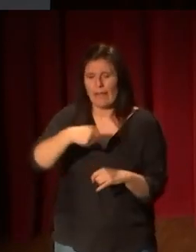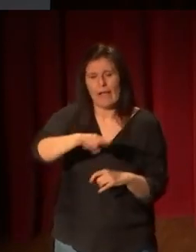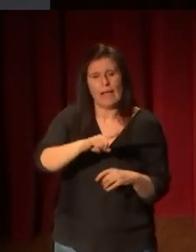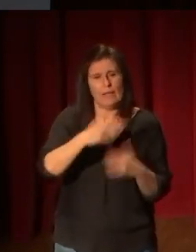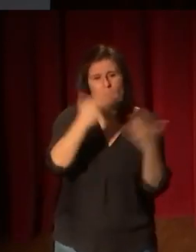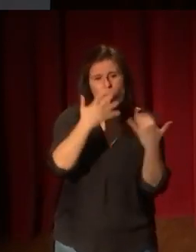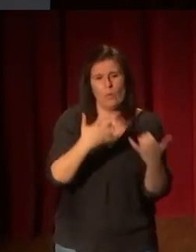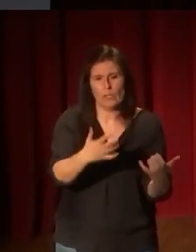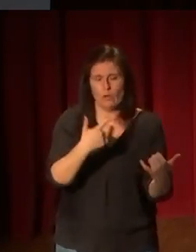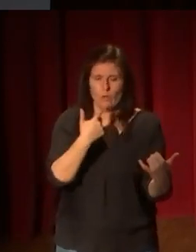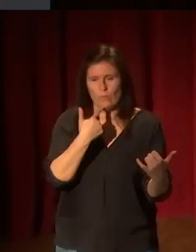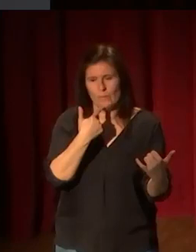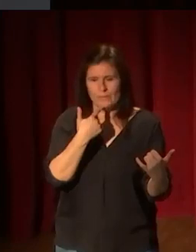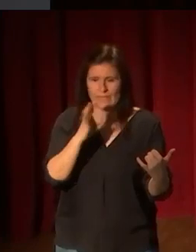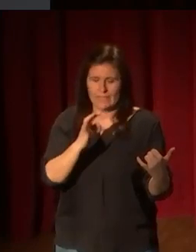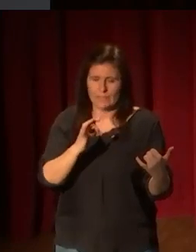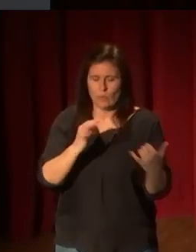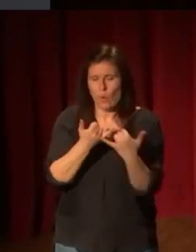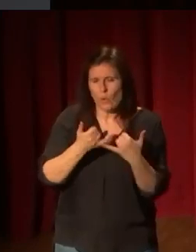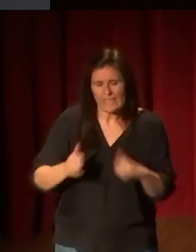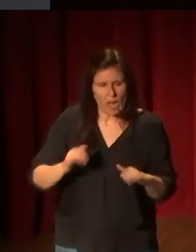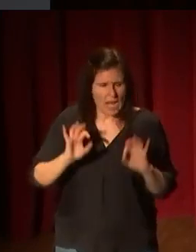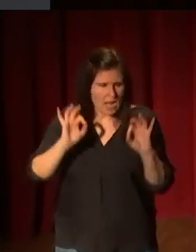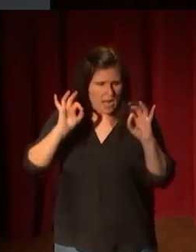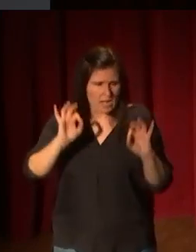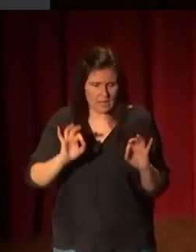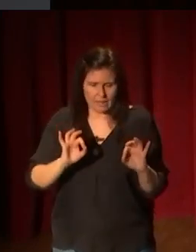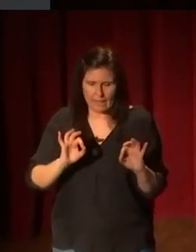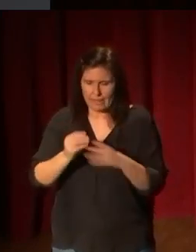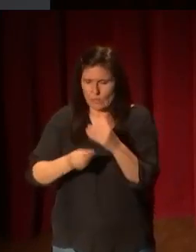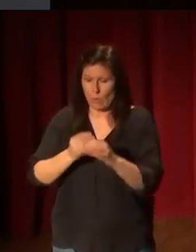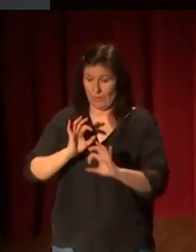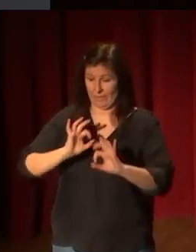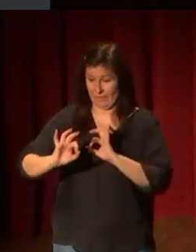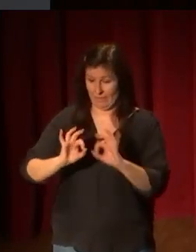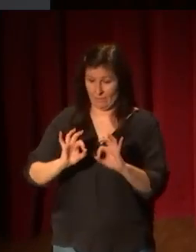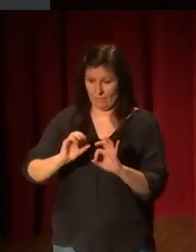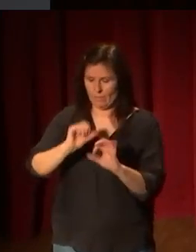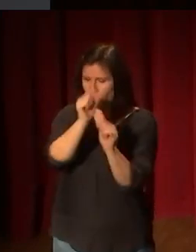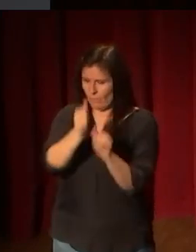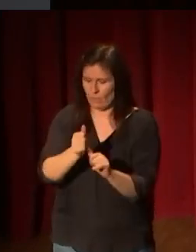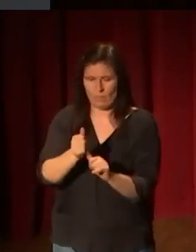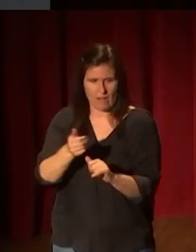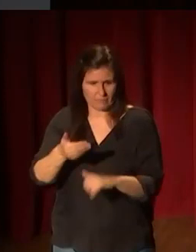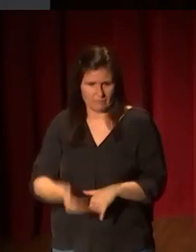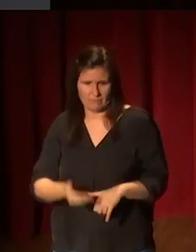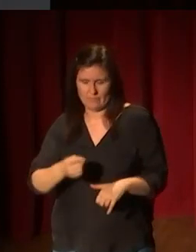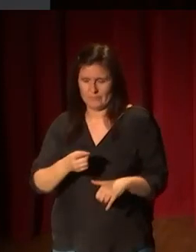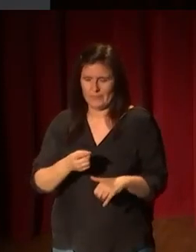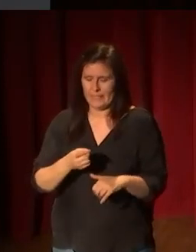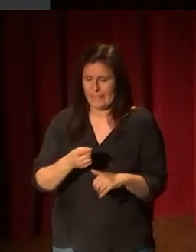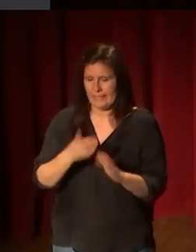su complejo ceremonial su habitualidad y su aparato escenificando de un modo solemne la rígida estructura social de la época